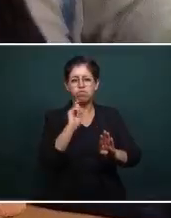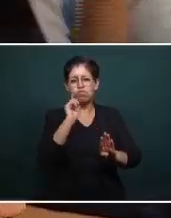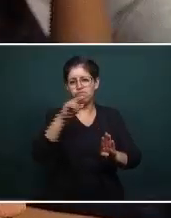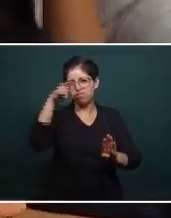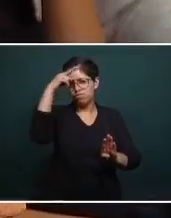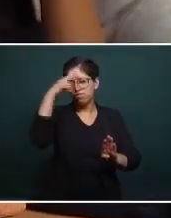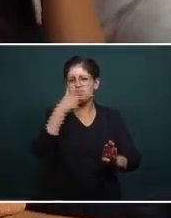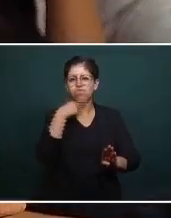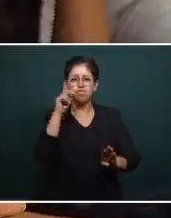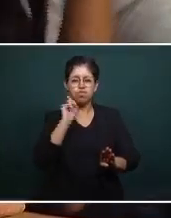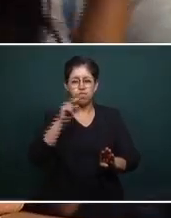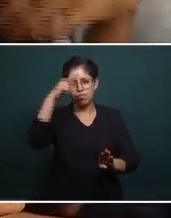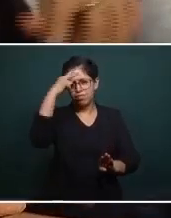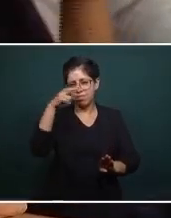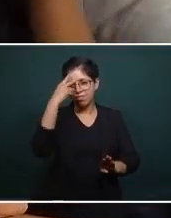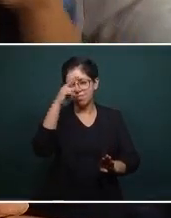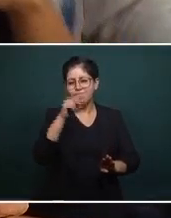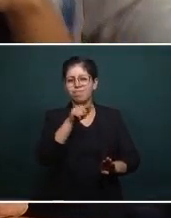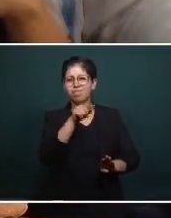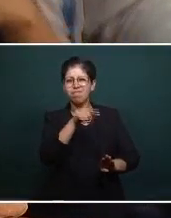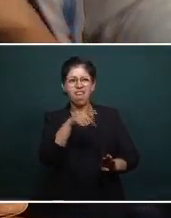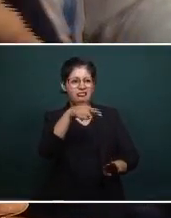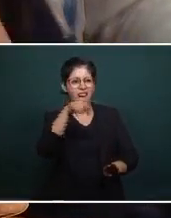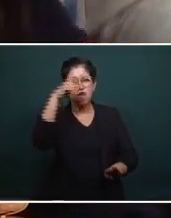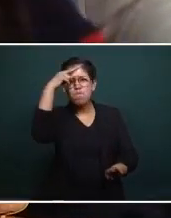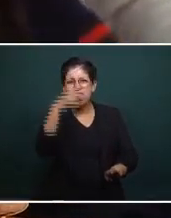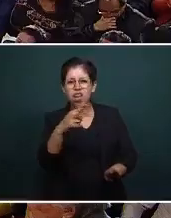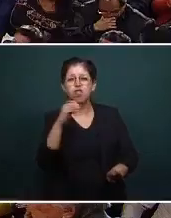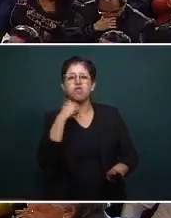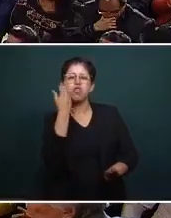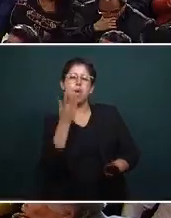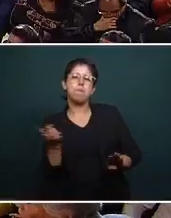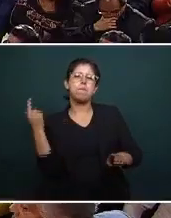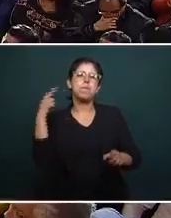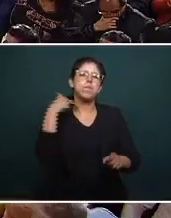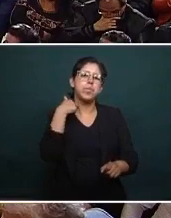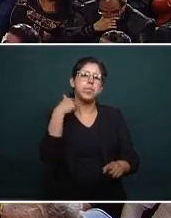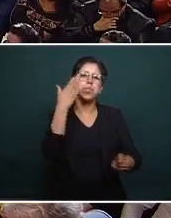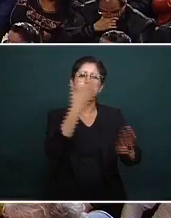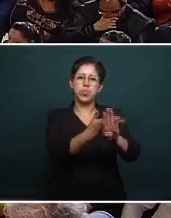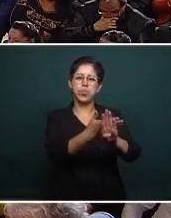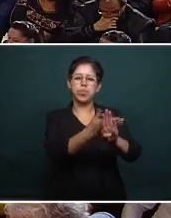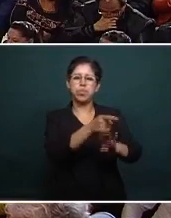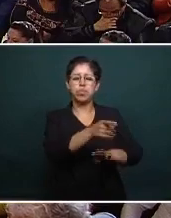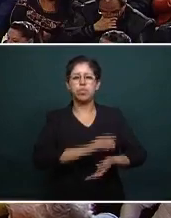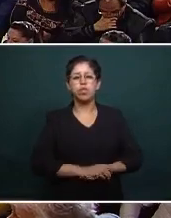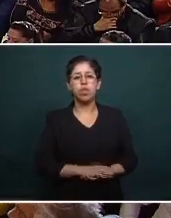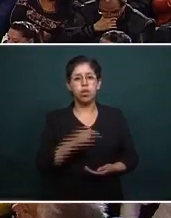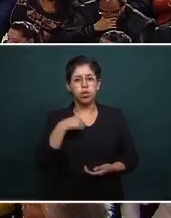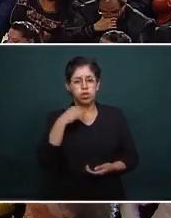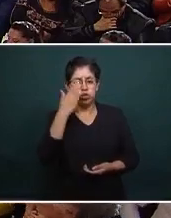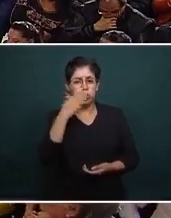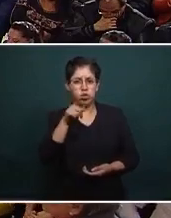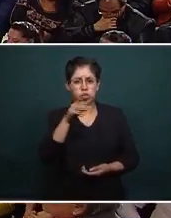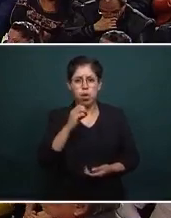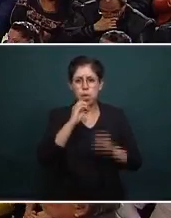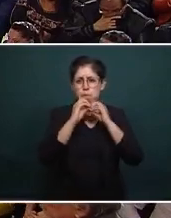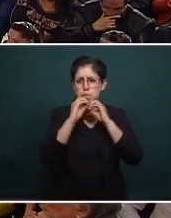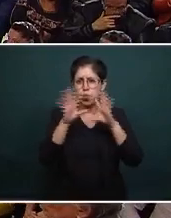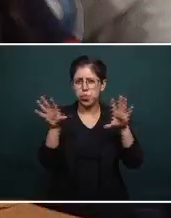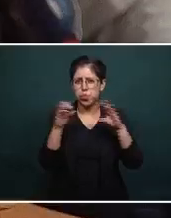mexicanos en alguna medida. Yo quisiera saber si hay en ese mensaje que usted